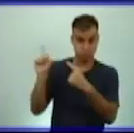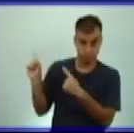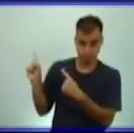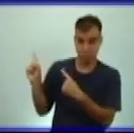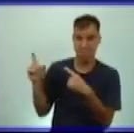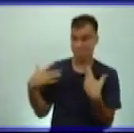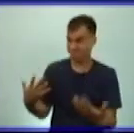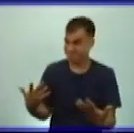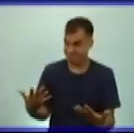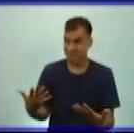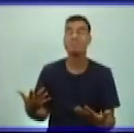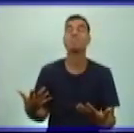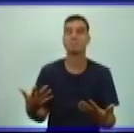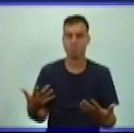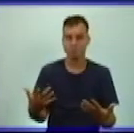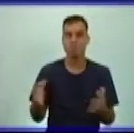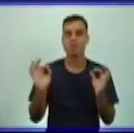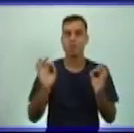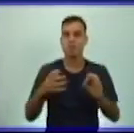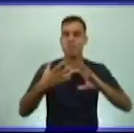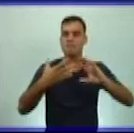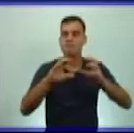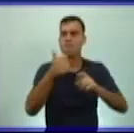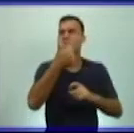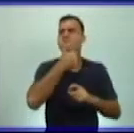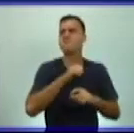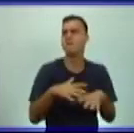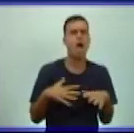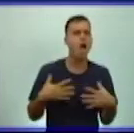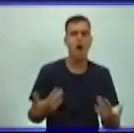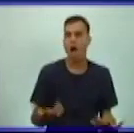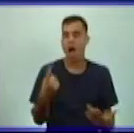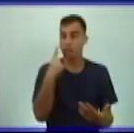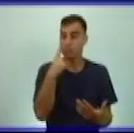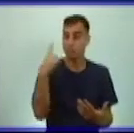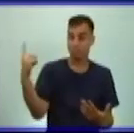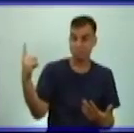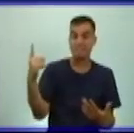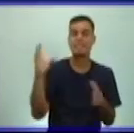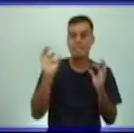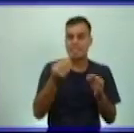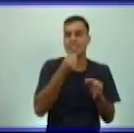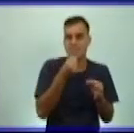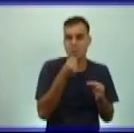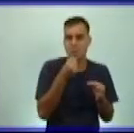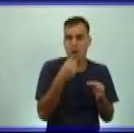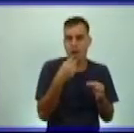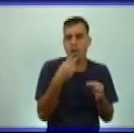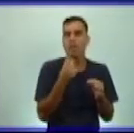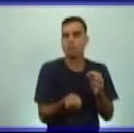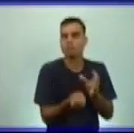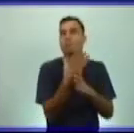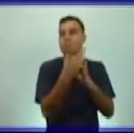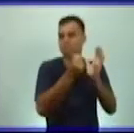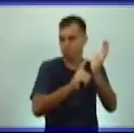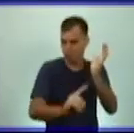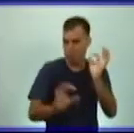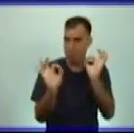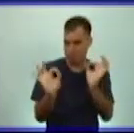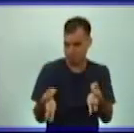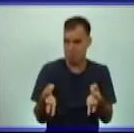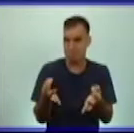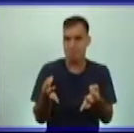mostrando esa forma fácil de observar que es cierto que se obtiene corriente a partir